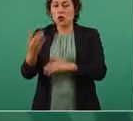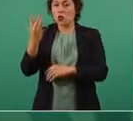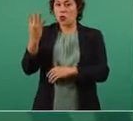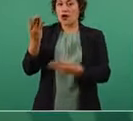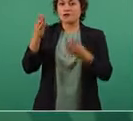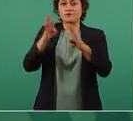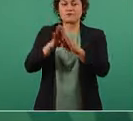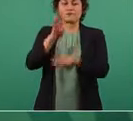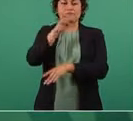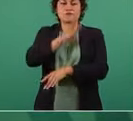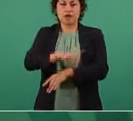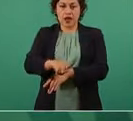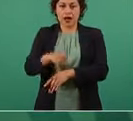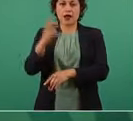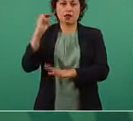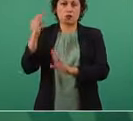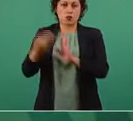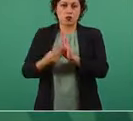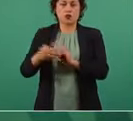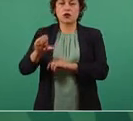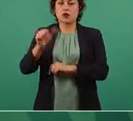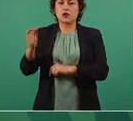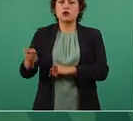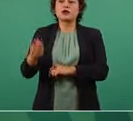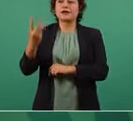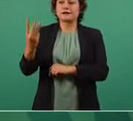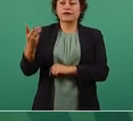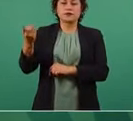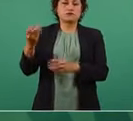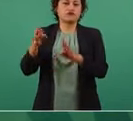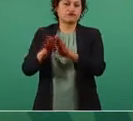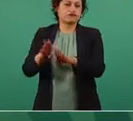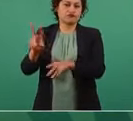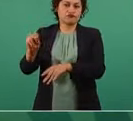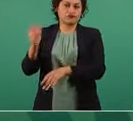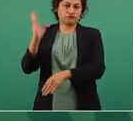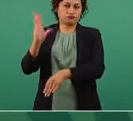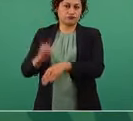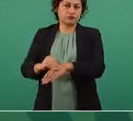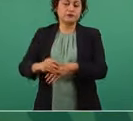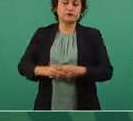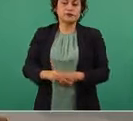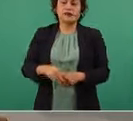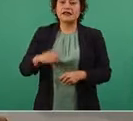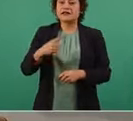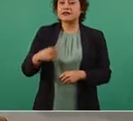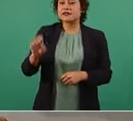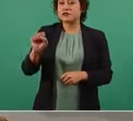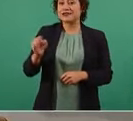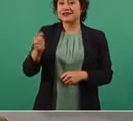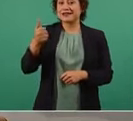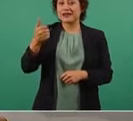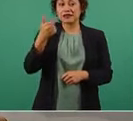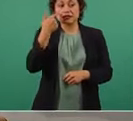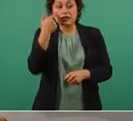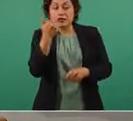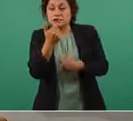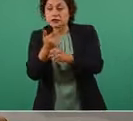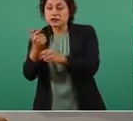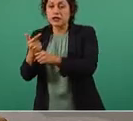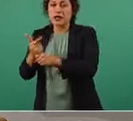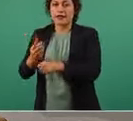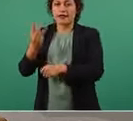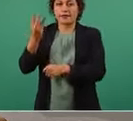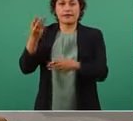mientras que 3 estaciones de servicio se negaron a ser verificadas. De las 166 básculas verificadas, 3 fueron